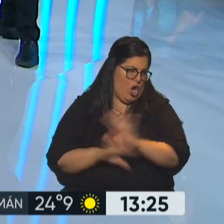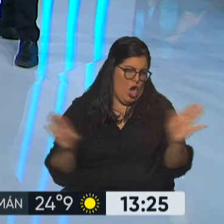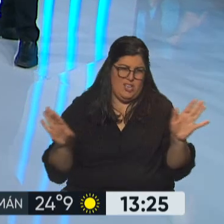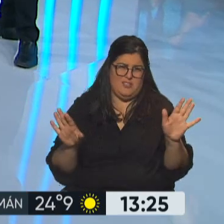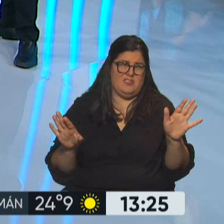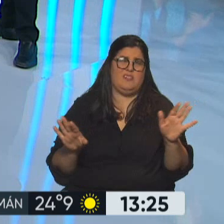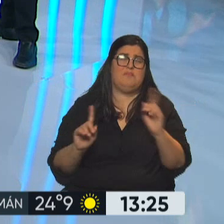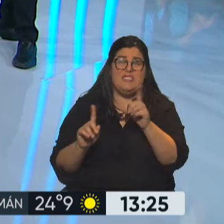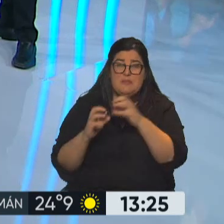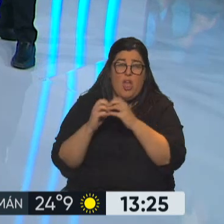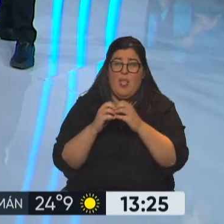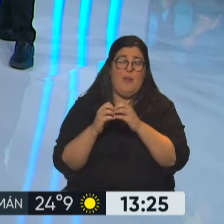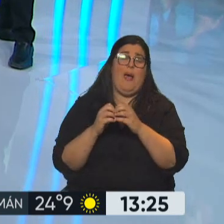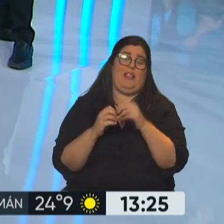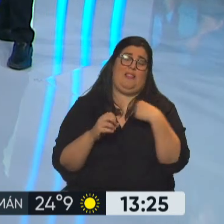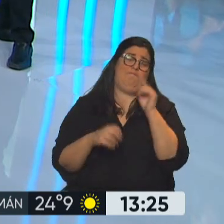ese debate yo creo que